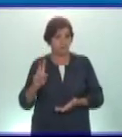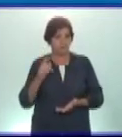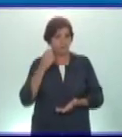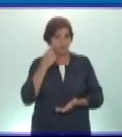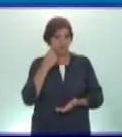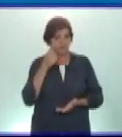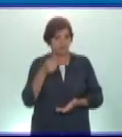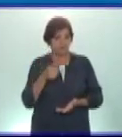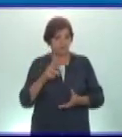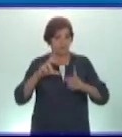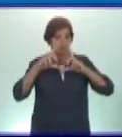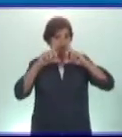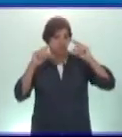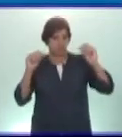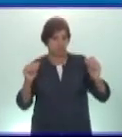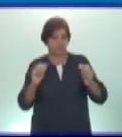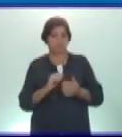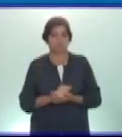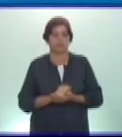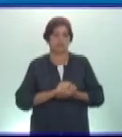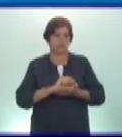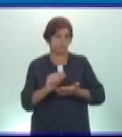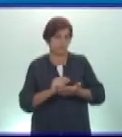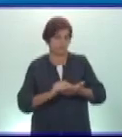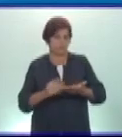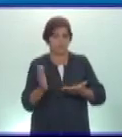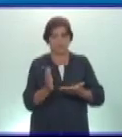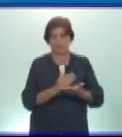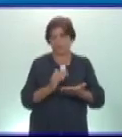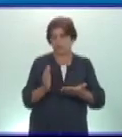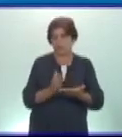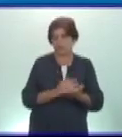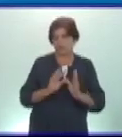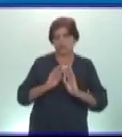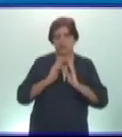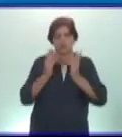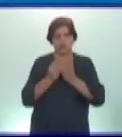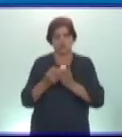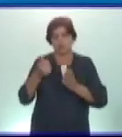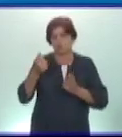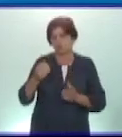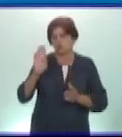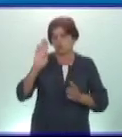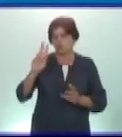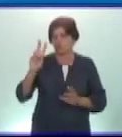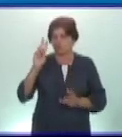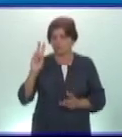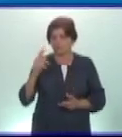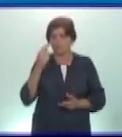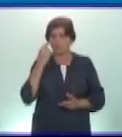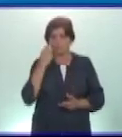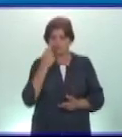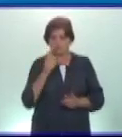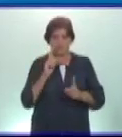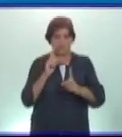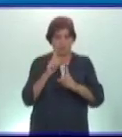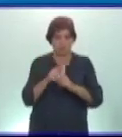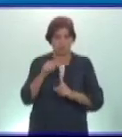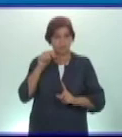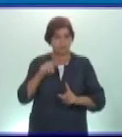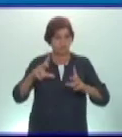escribir en sus libretas los adverbios que encuentren en este texto. Vamos a tomar